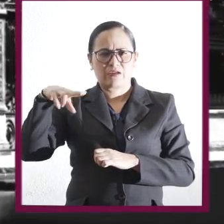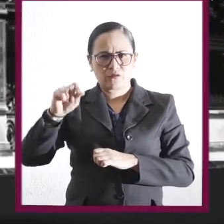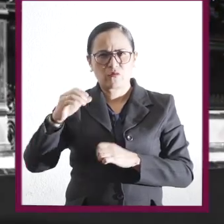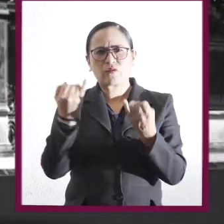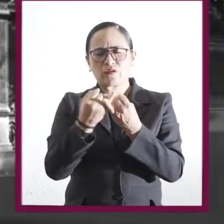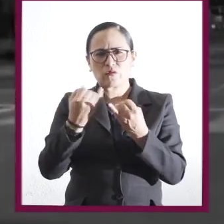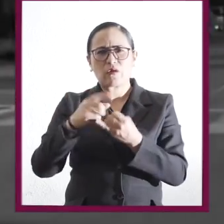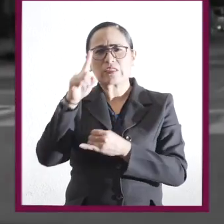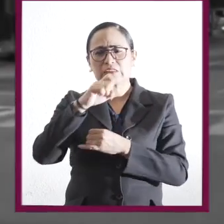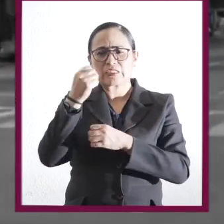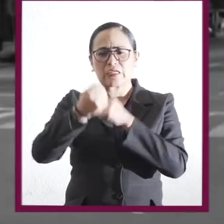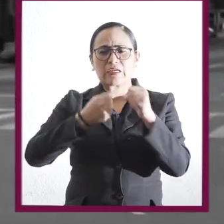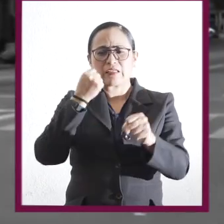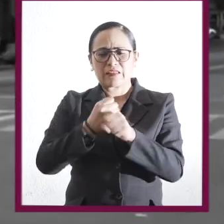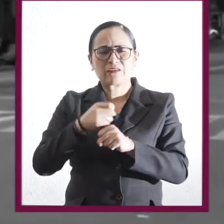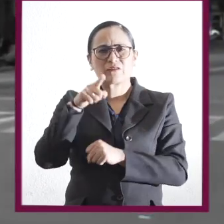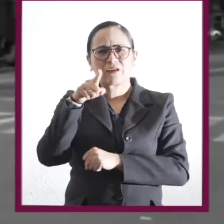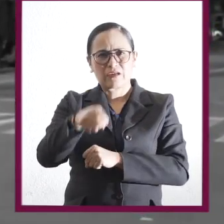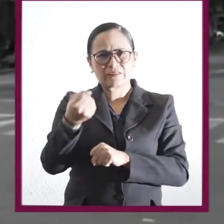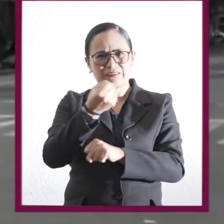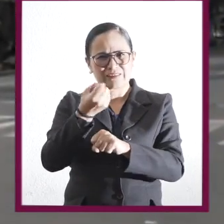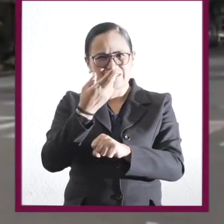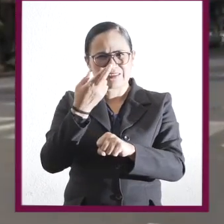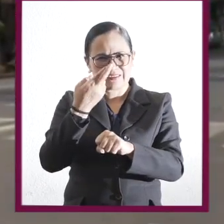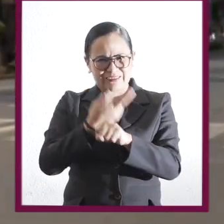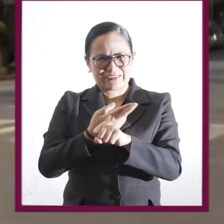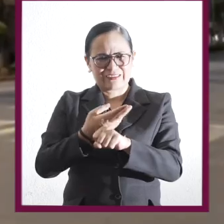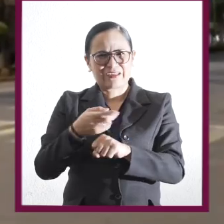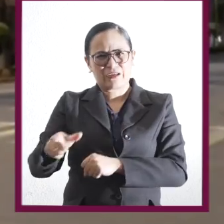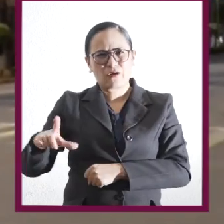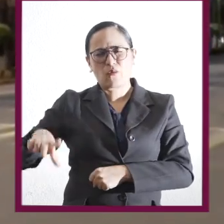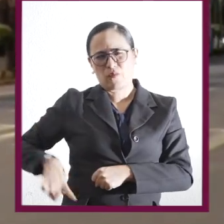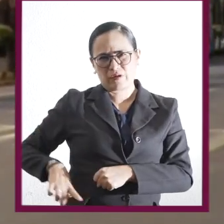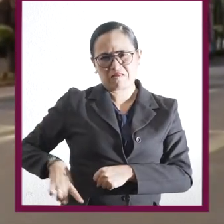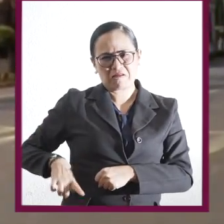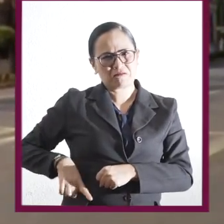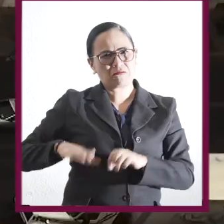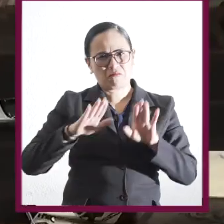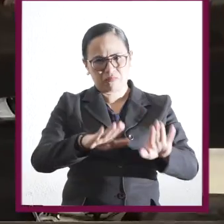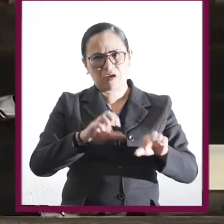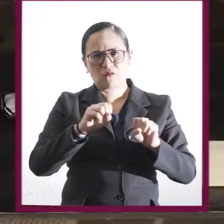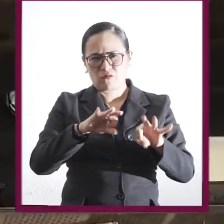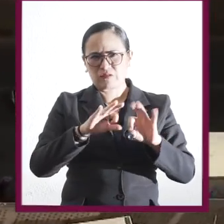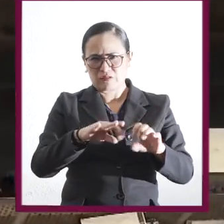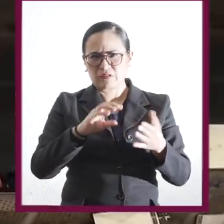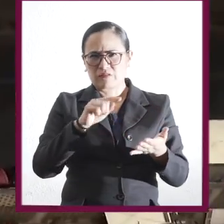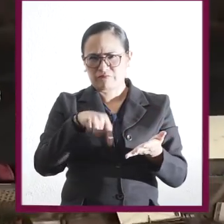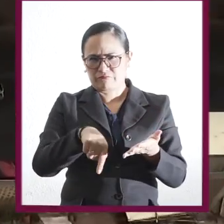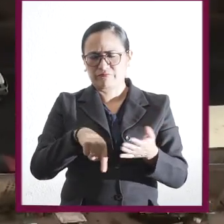y desde hace más de un siglo es la sede de la Secretaría de Gobernación.